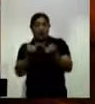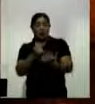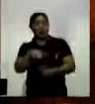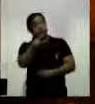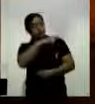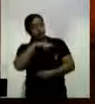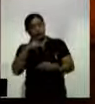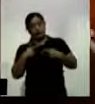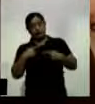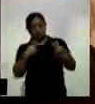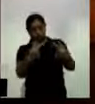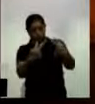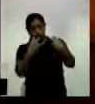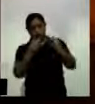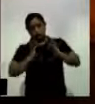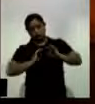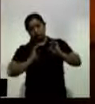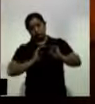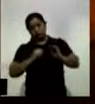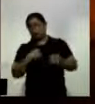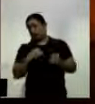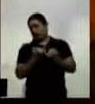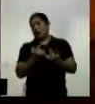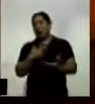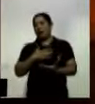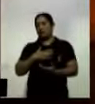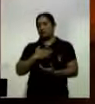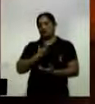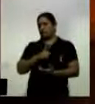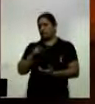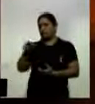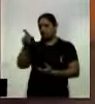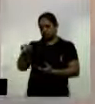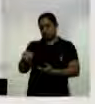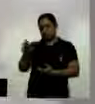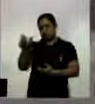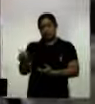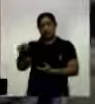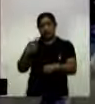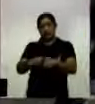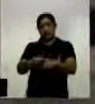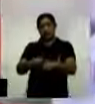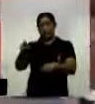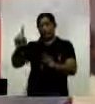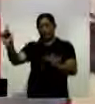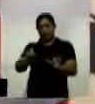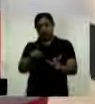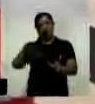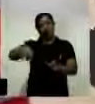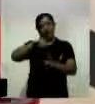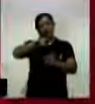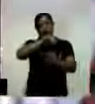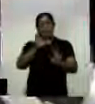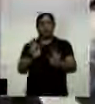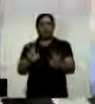Porque no nos gustaría que si yo estoy enfermo, venga yo y contagie a tanta gente. En cada centro de abasto se